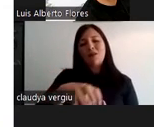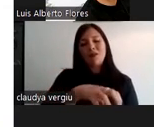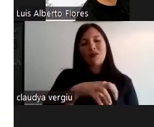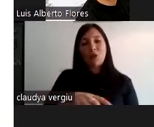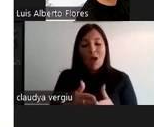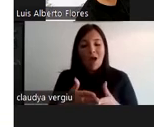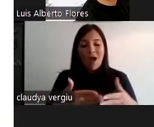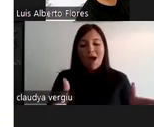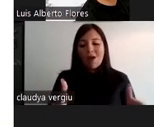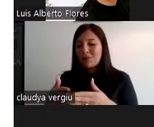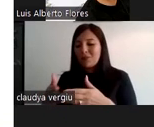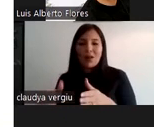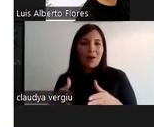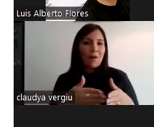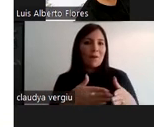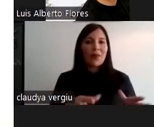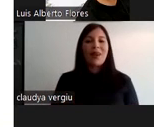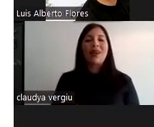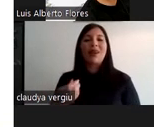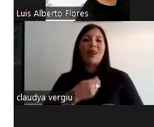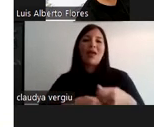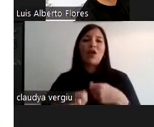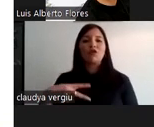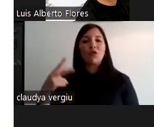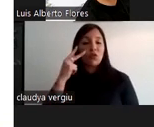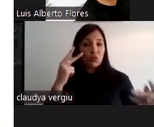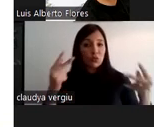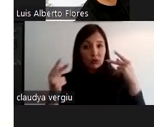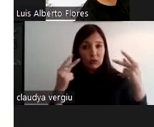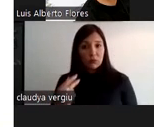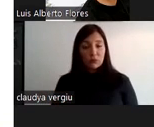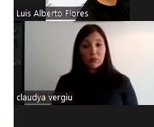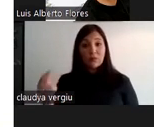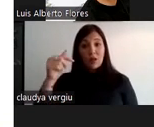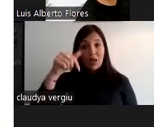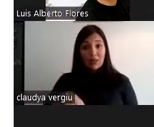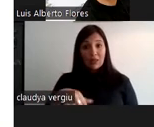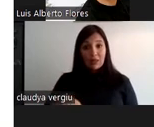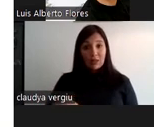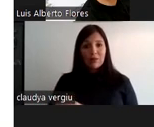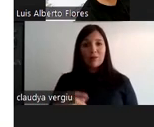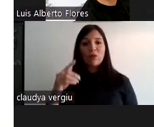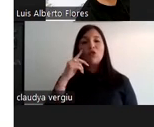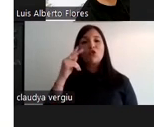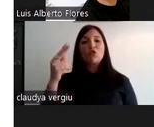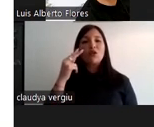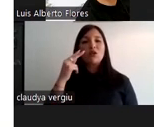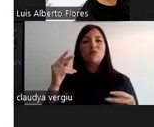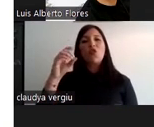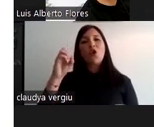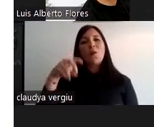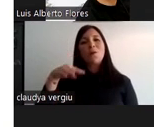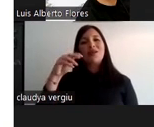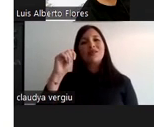abriendo el negocio de turismo en este caso el turismo doméstico se mantiene en su preferencia